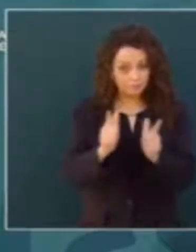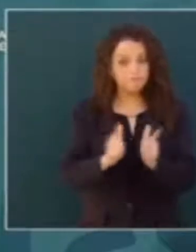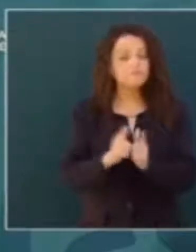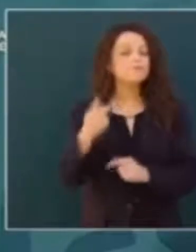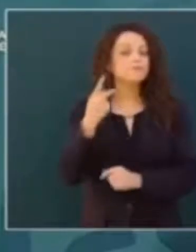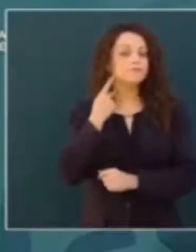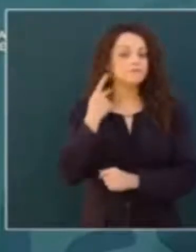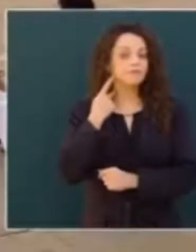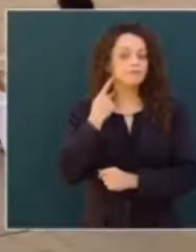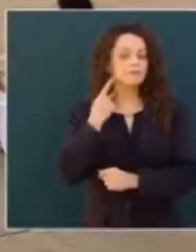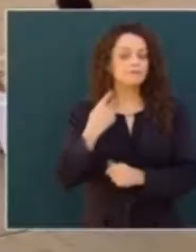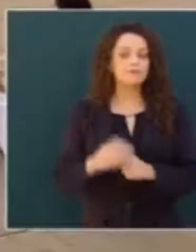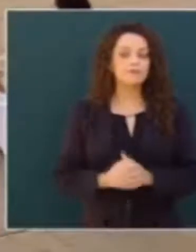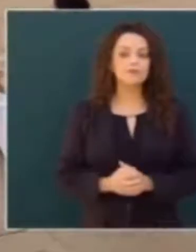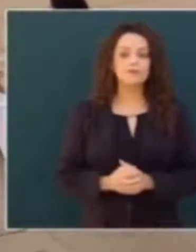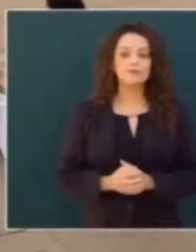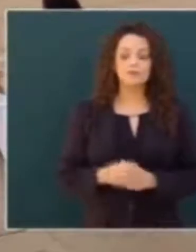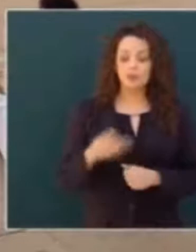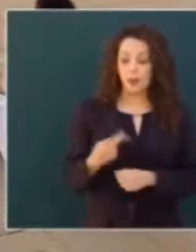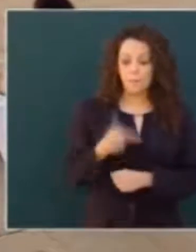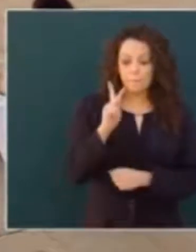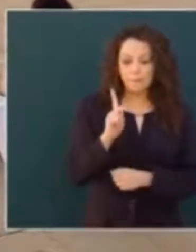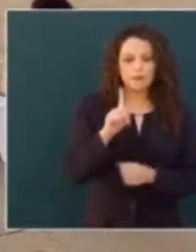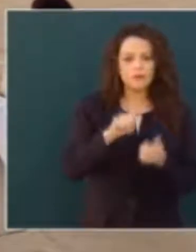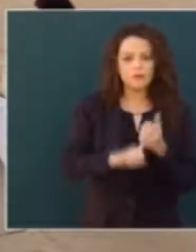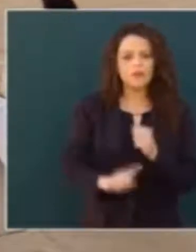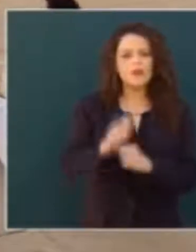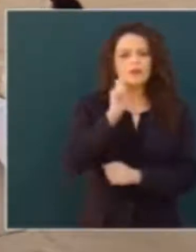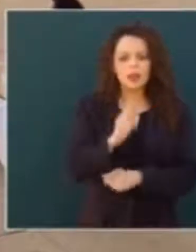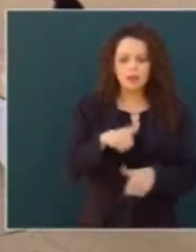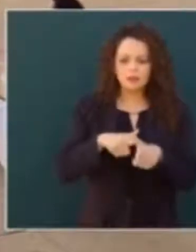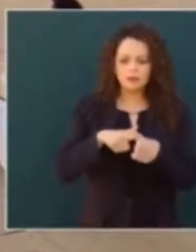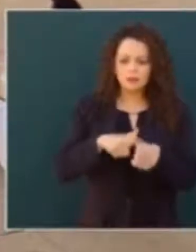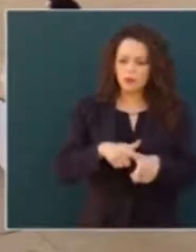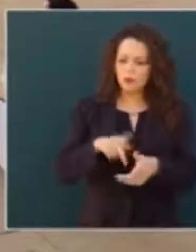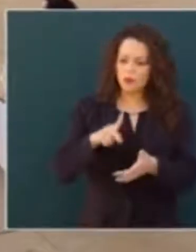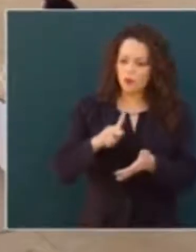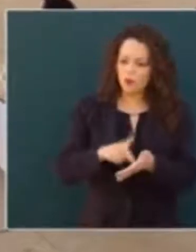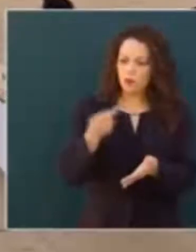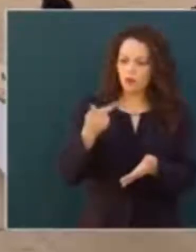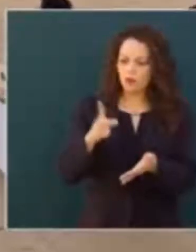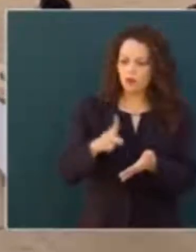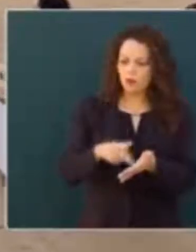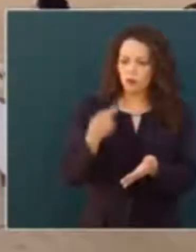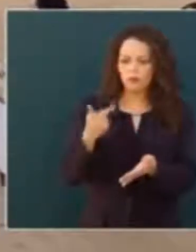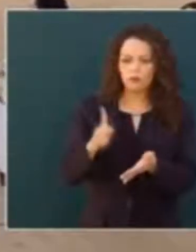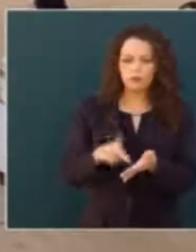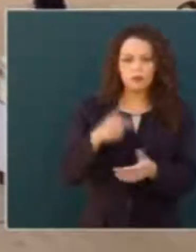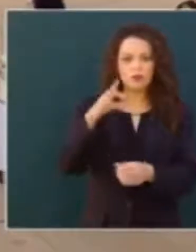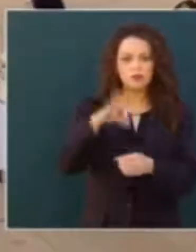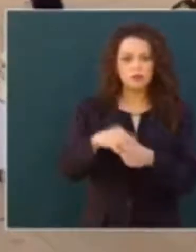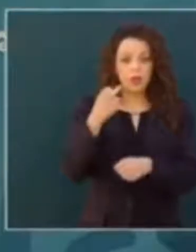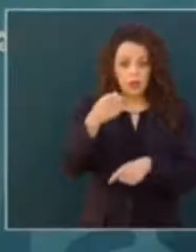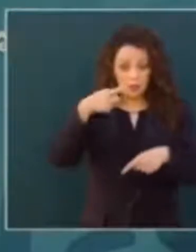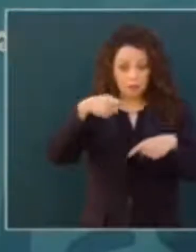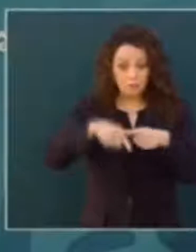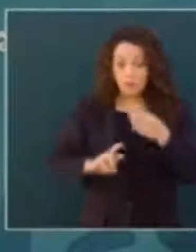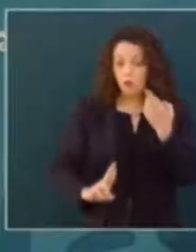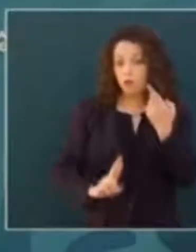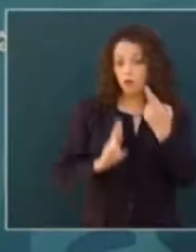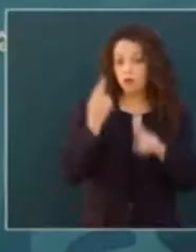embargo, el ideal antireeleccionista que había dado inicio a la revolución se